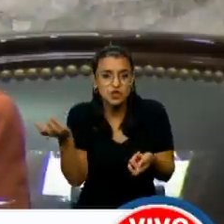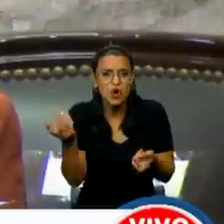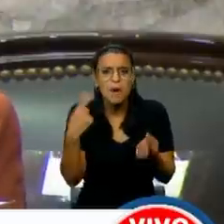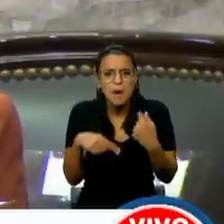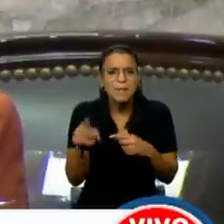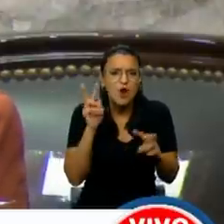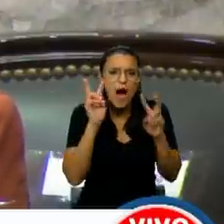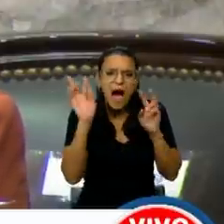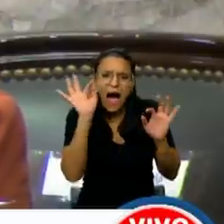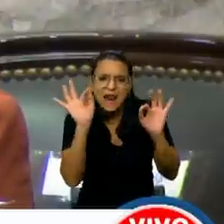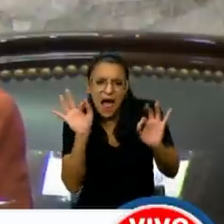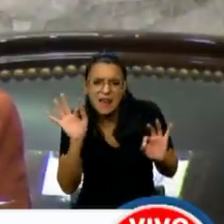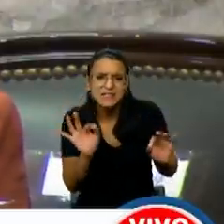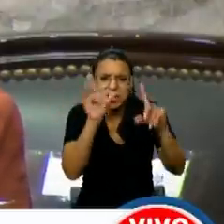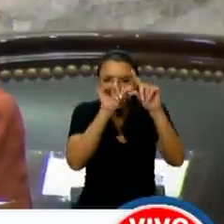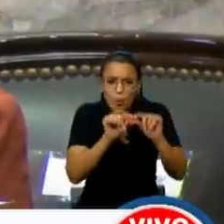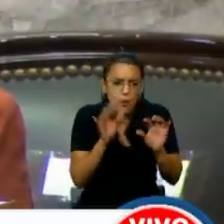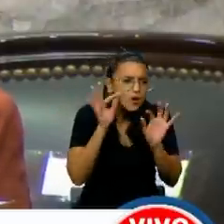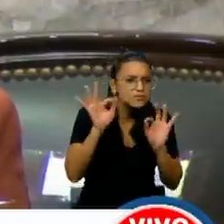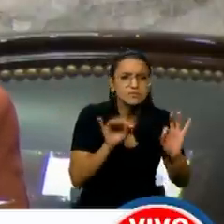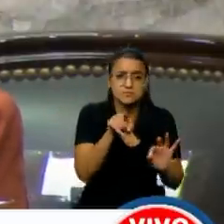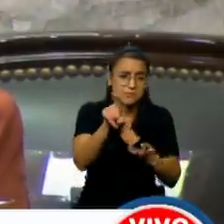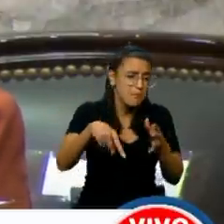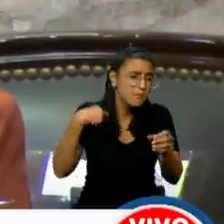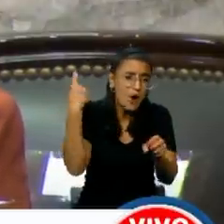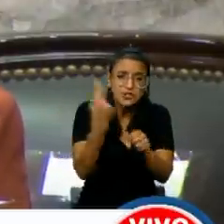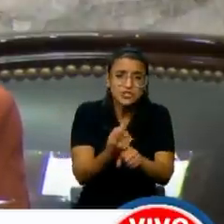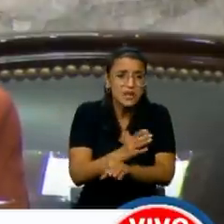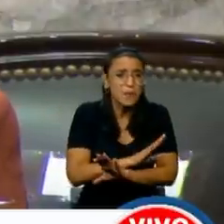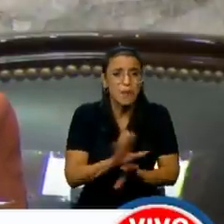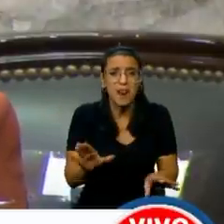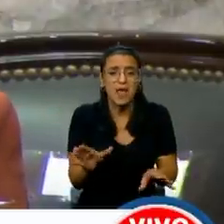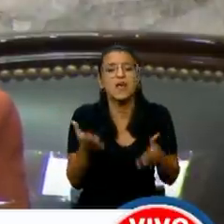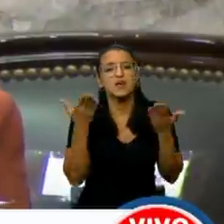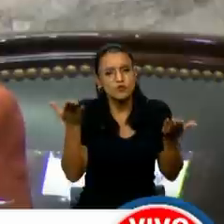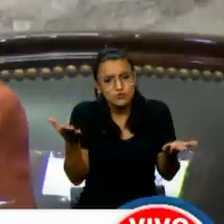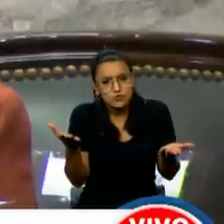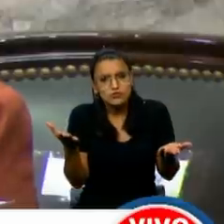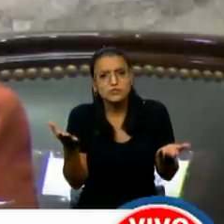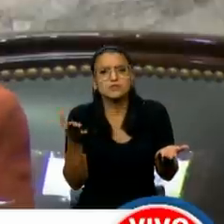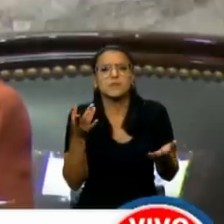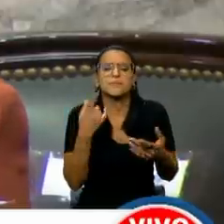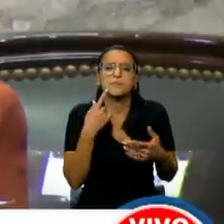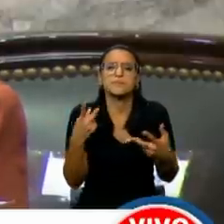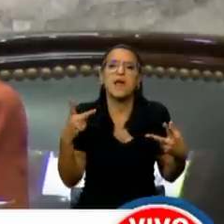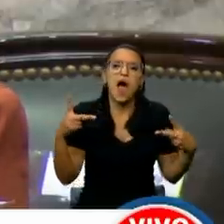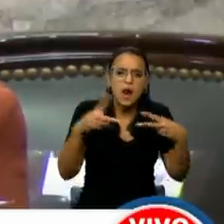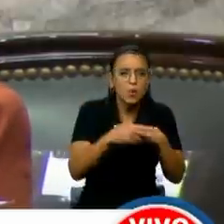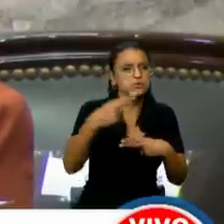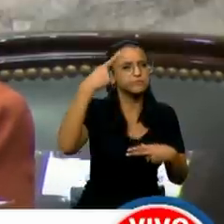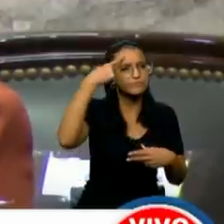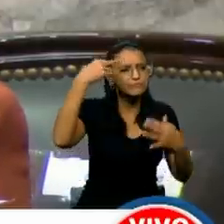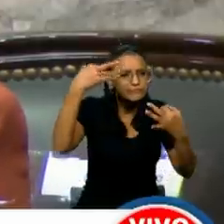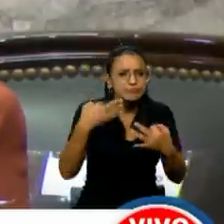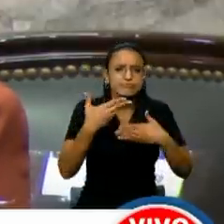análisis objetivo de los números nos damos cuenta que eso es imposible entonces en vez de hacer un ajuste razonado